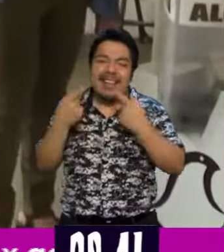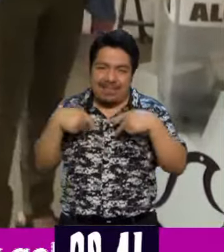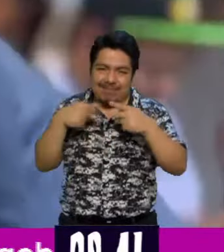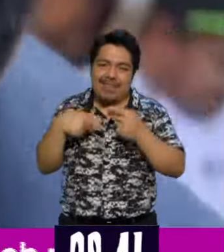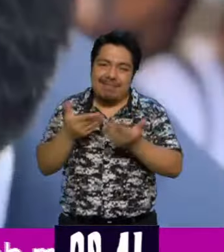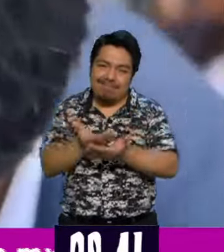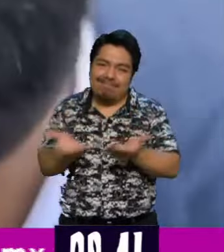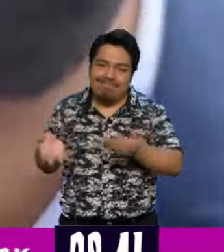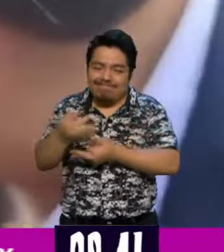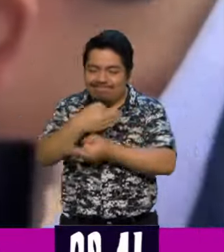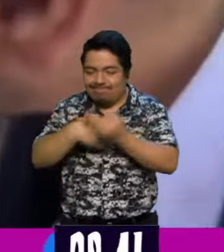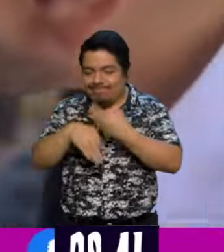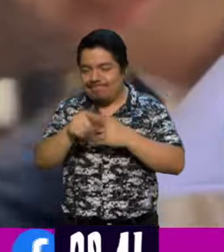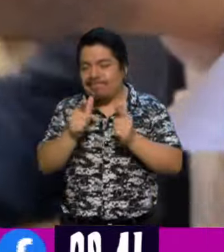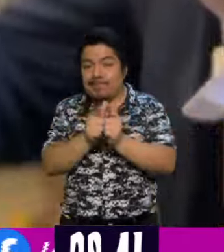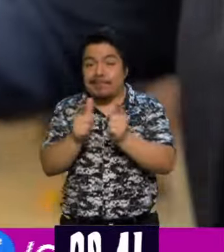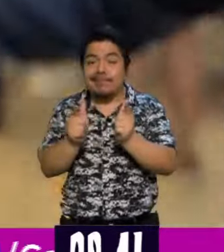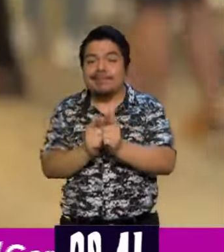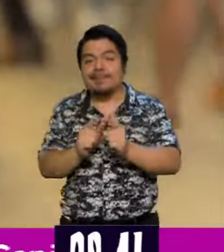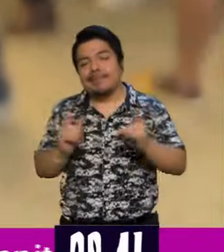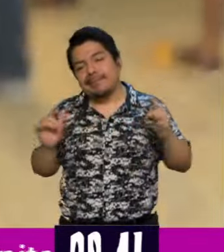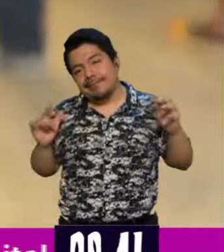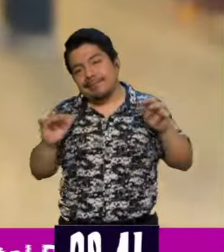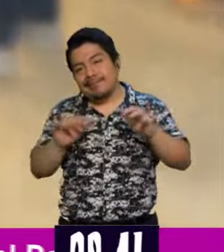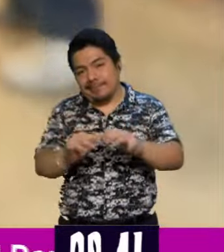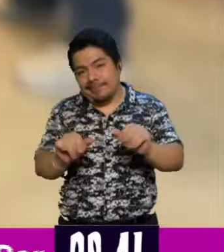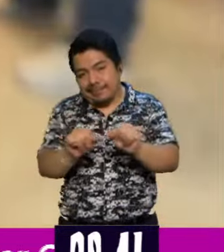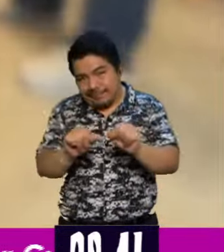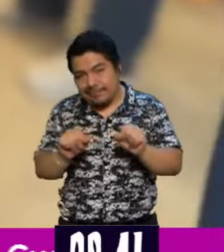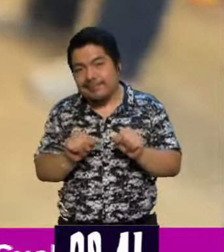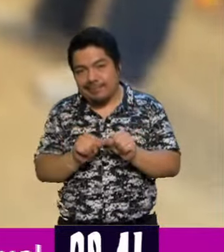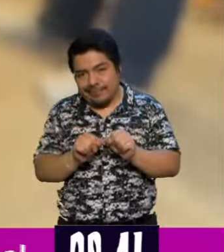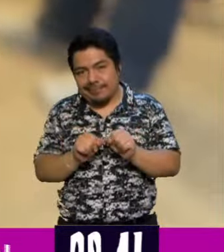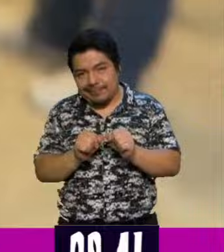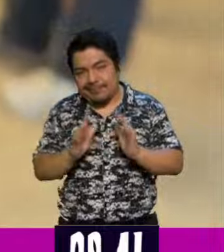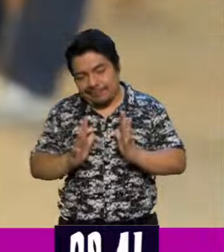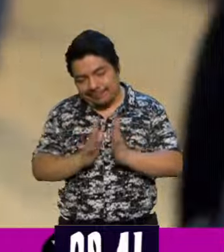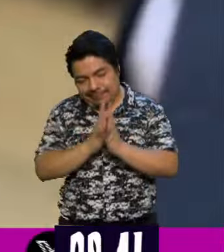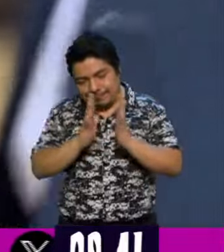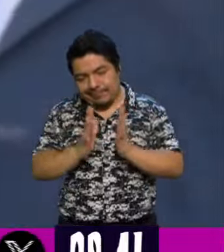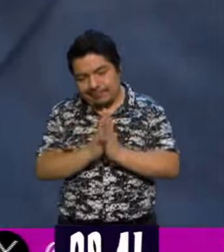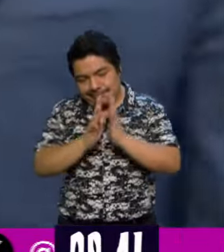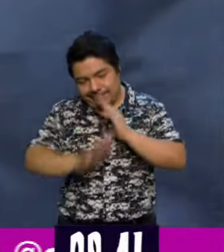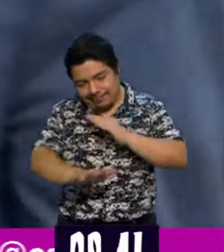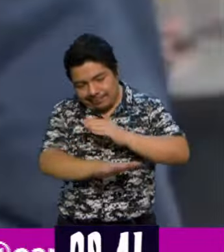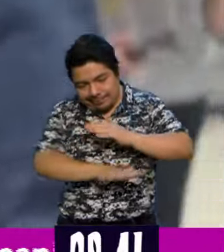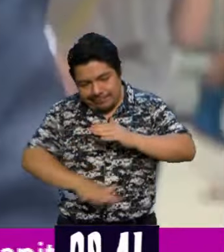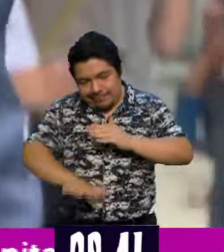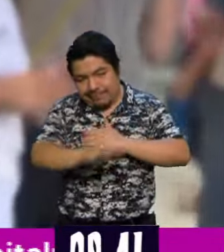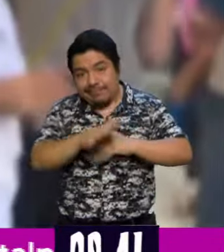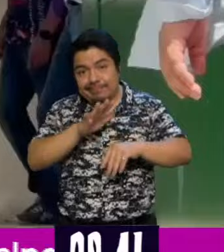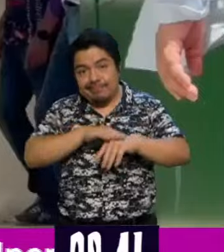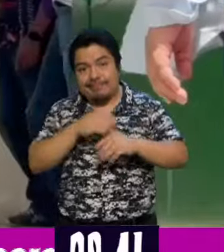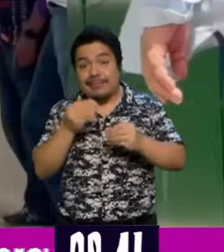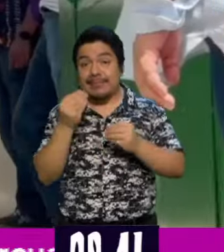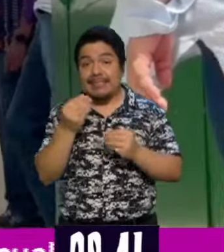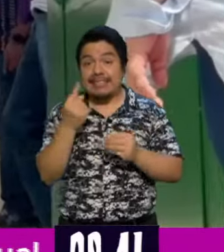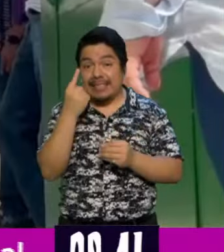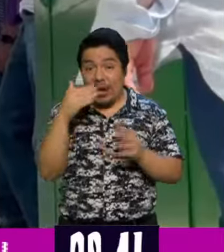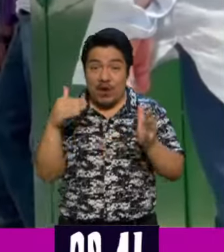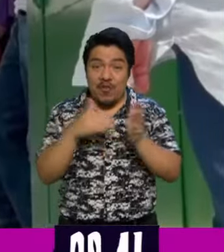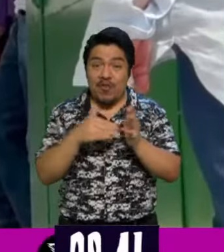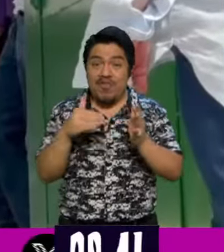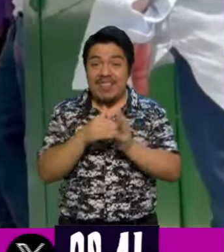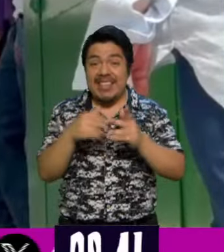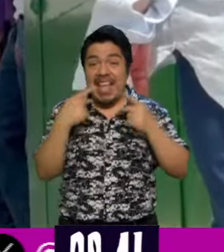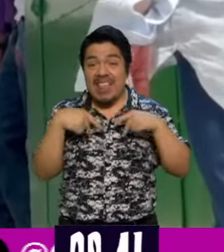todos nosotros que pertenecemos a la sociedad, con una participación encomiable. Y más de 1,000,000 de personas